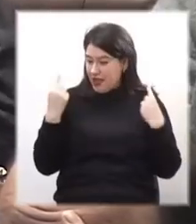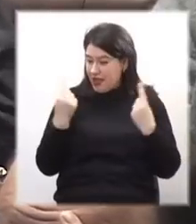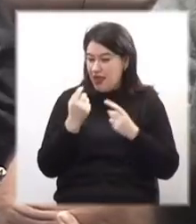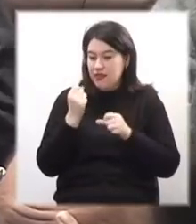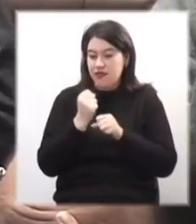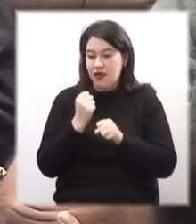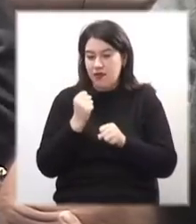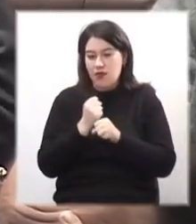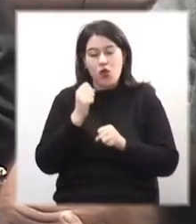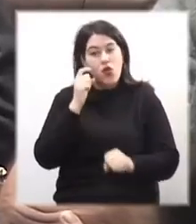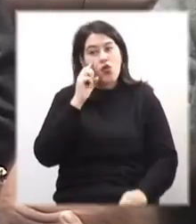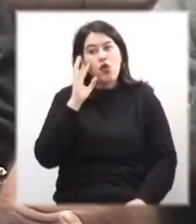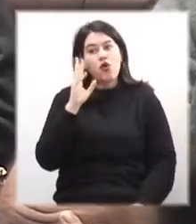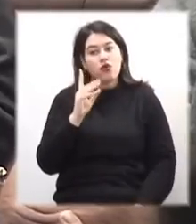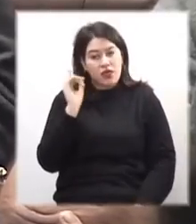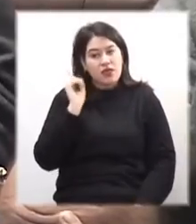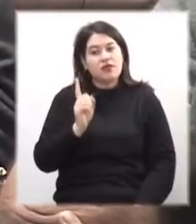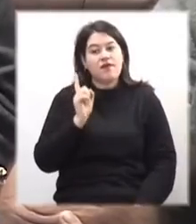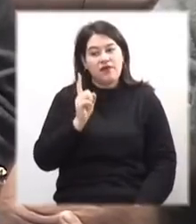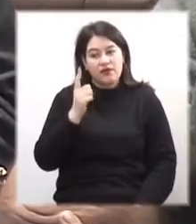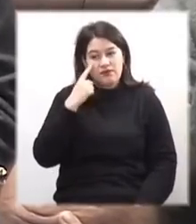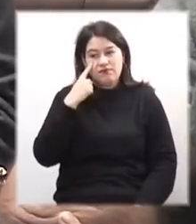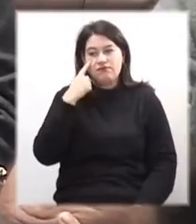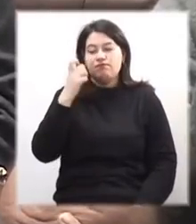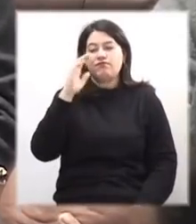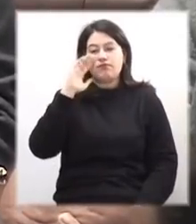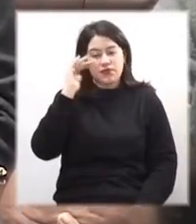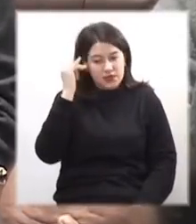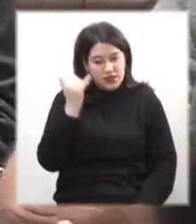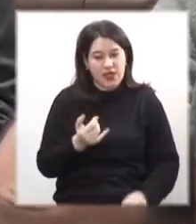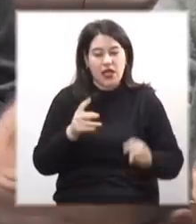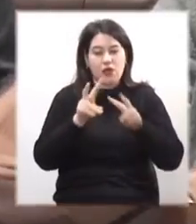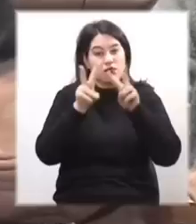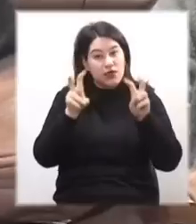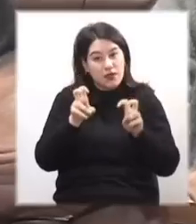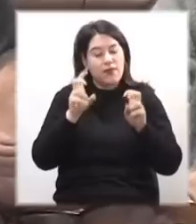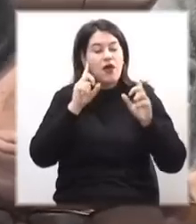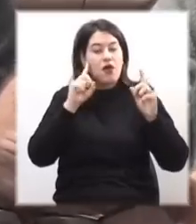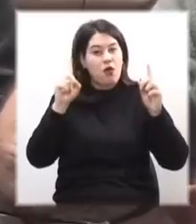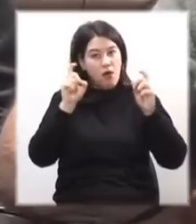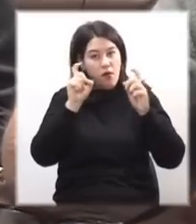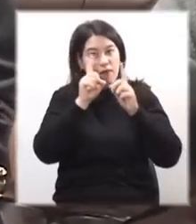aquí desconoce que tiene alta complejidad y que no